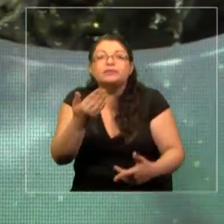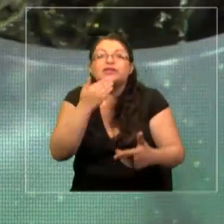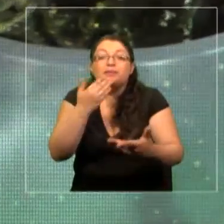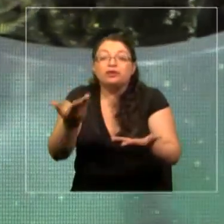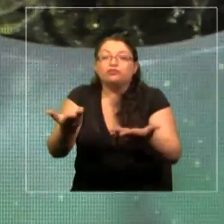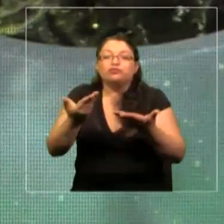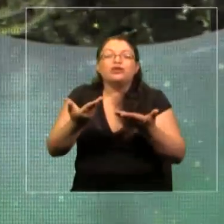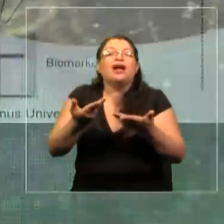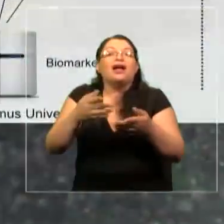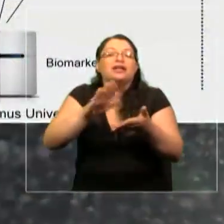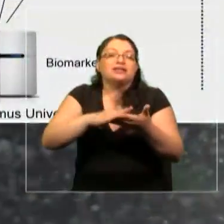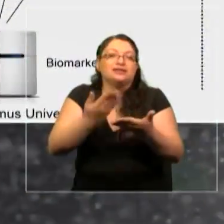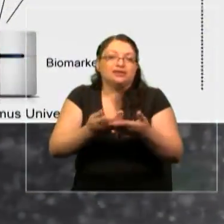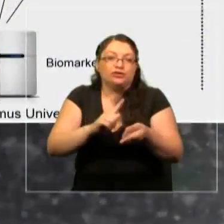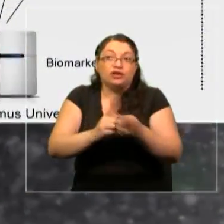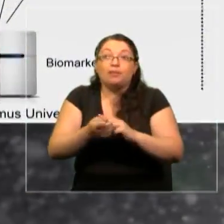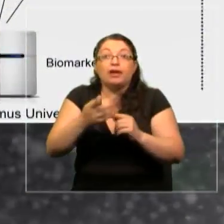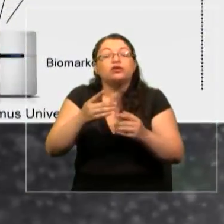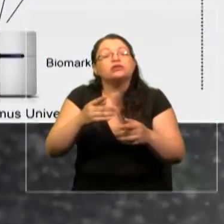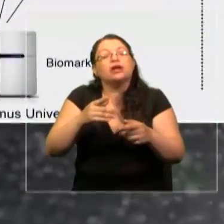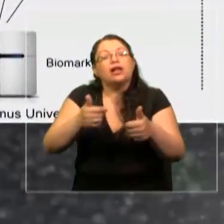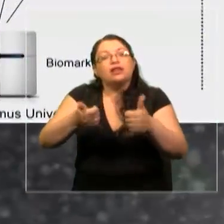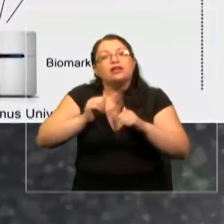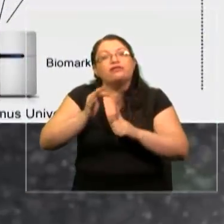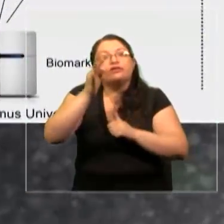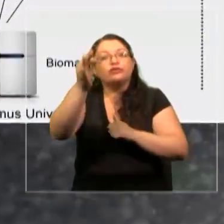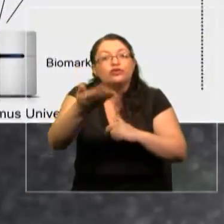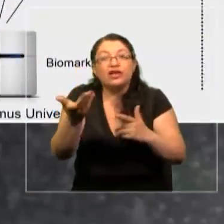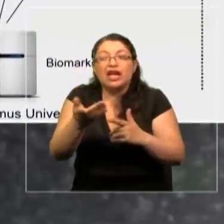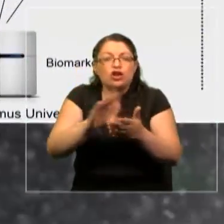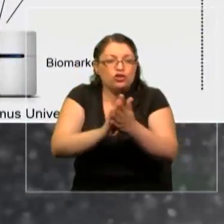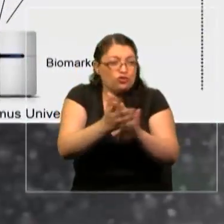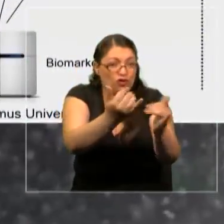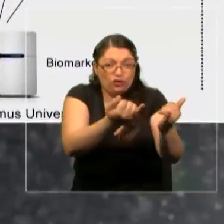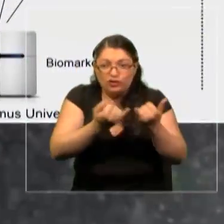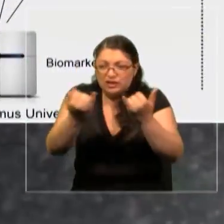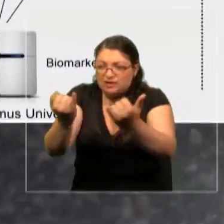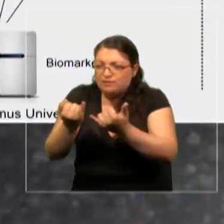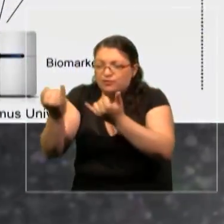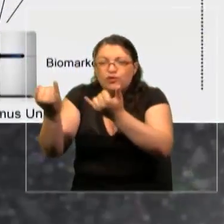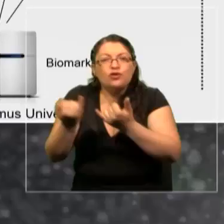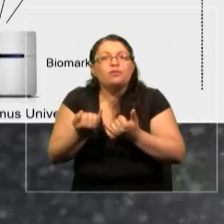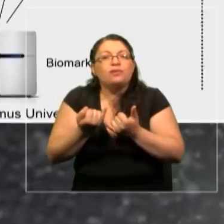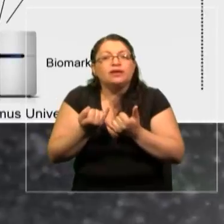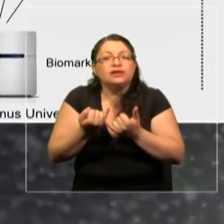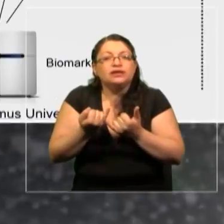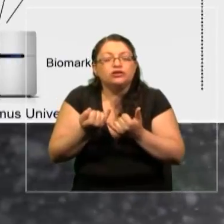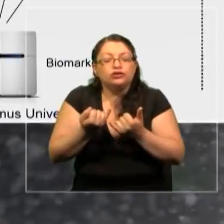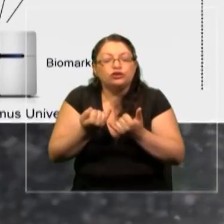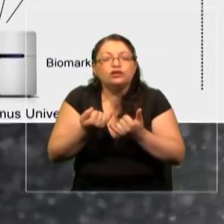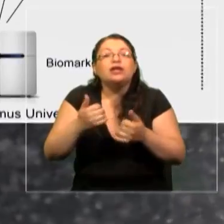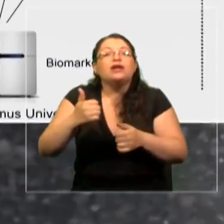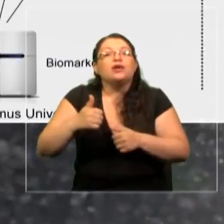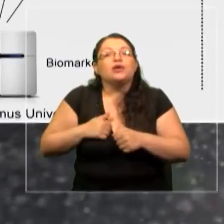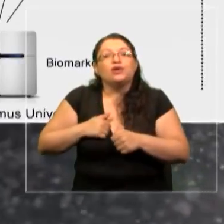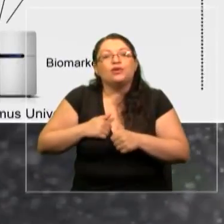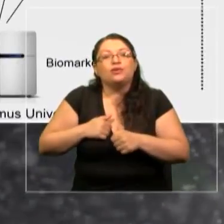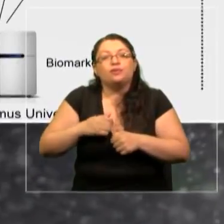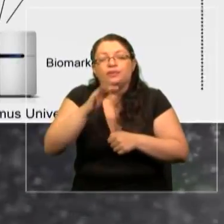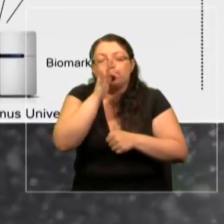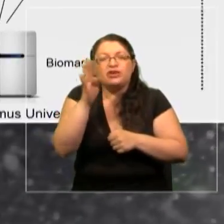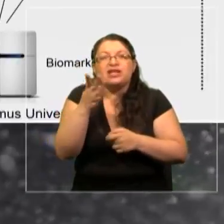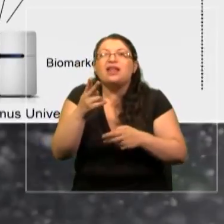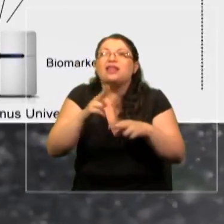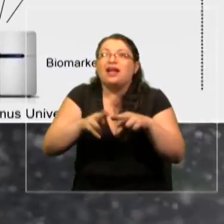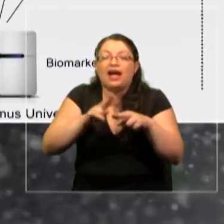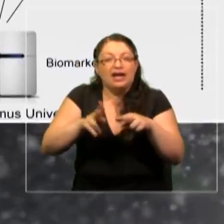salud. Entonces, el desafío hacia adelante es tomar estos datos y cumplir esta promesa de lo que llamamos medicina de precisión,